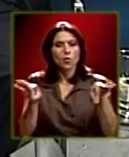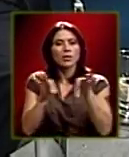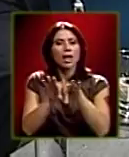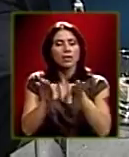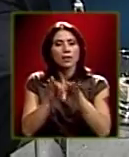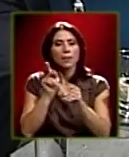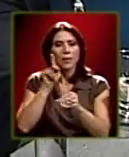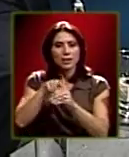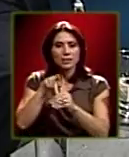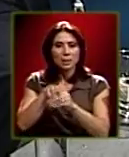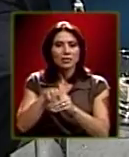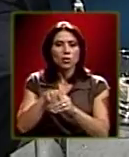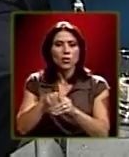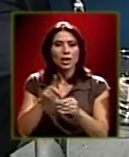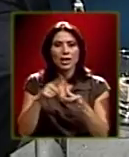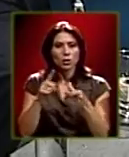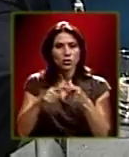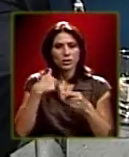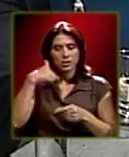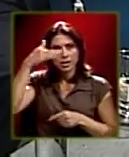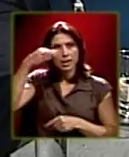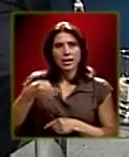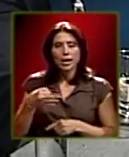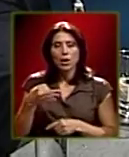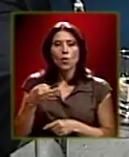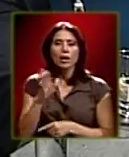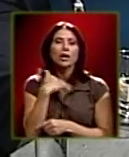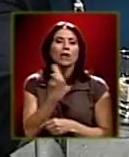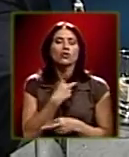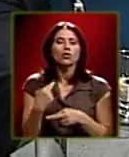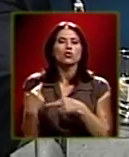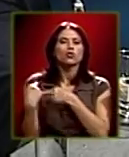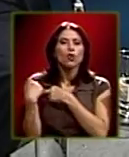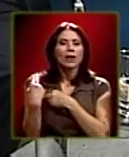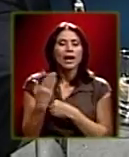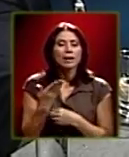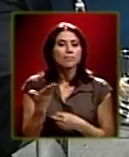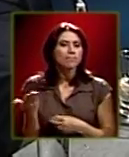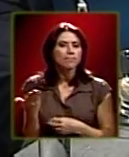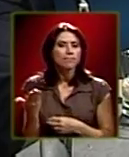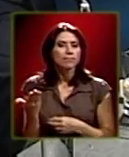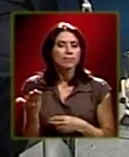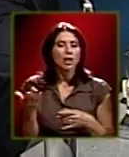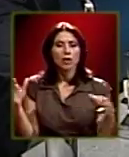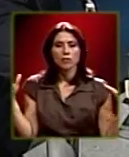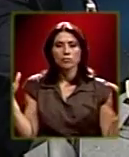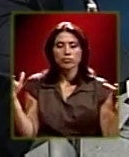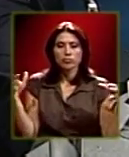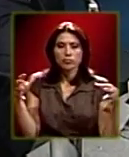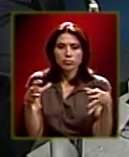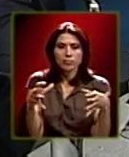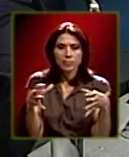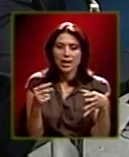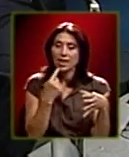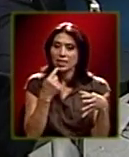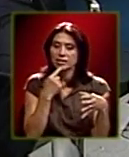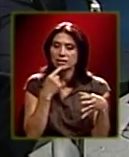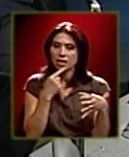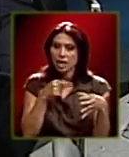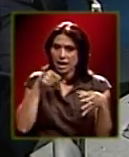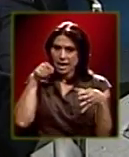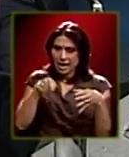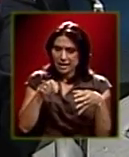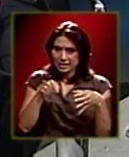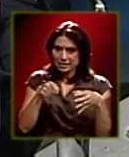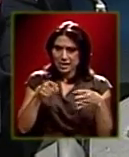la participación, y entonces creo que lo que nos toca es juntarnos y decir, esta es la dirección que